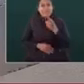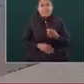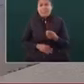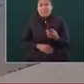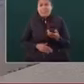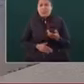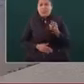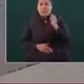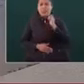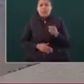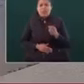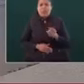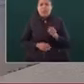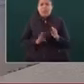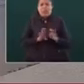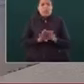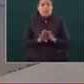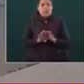¿Lo tienen? Sí.